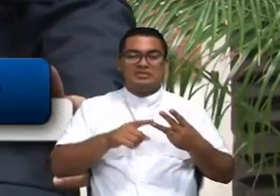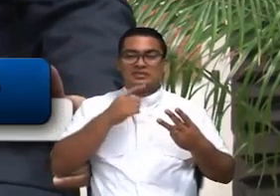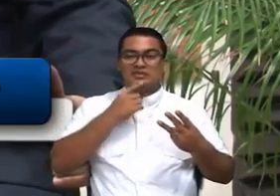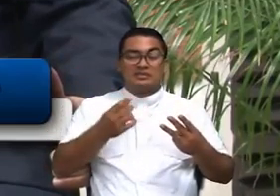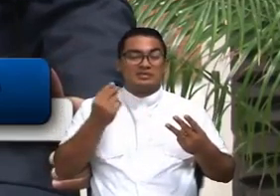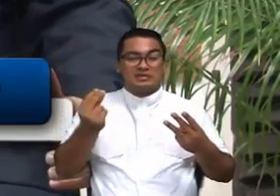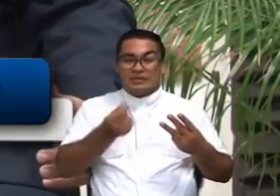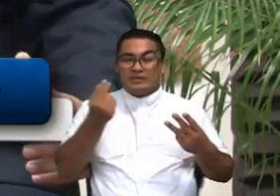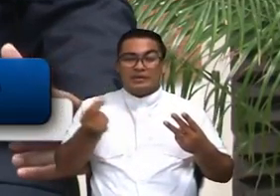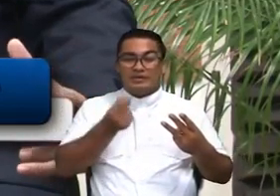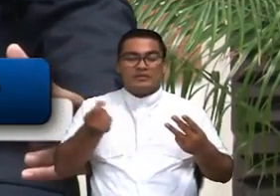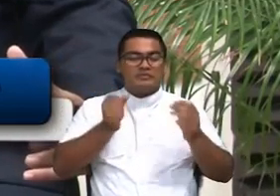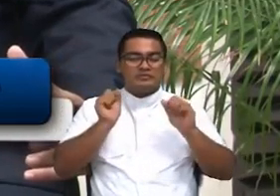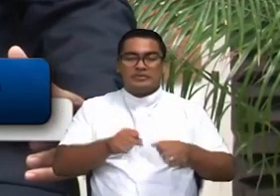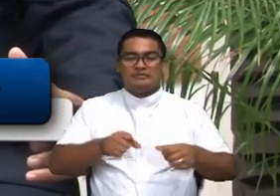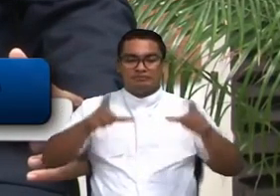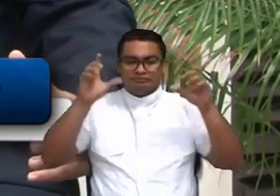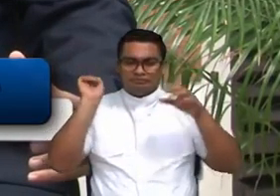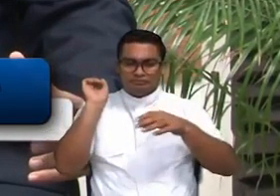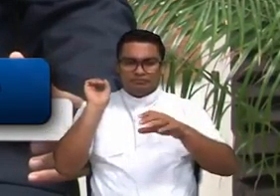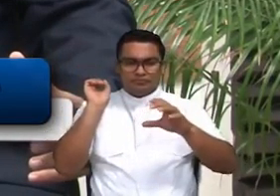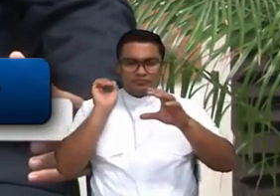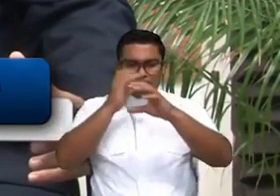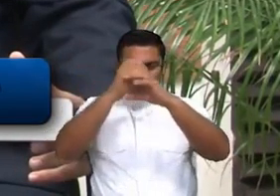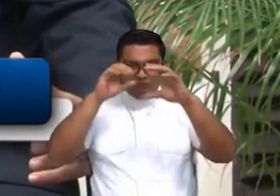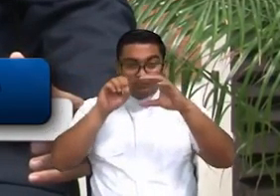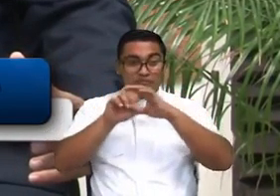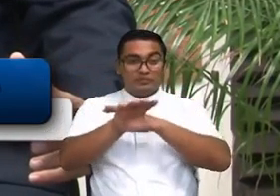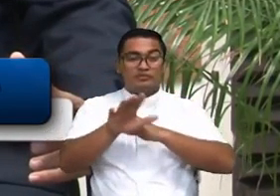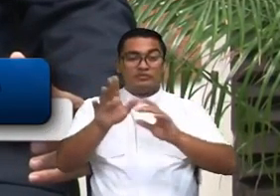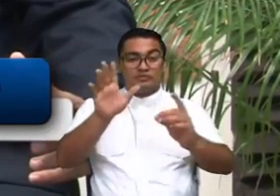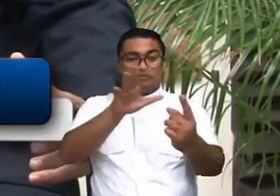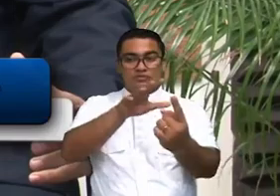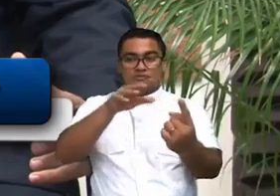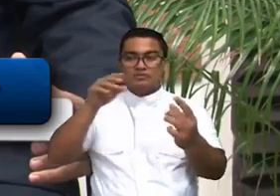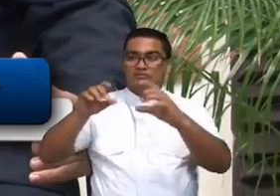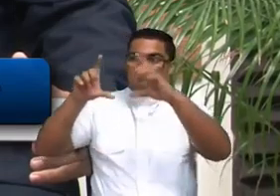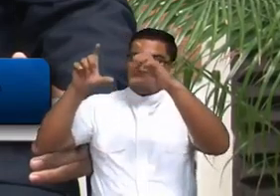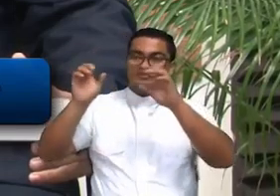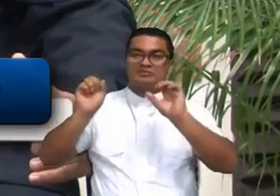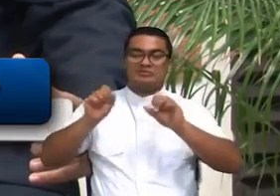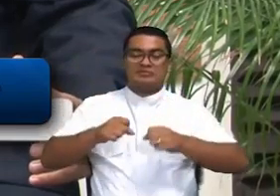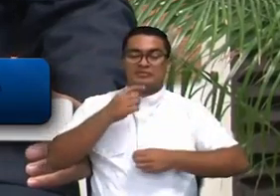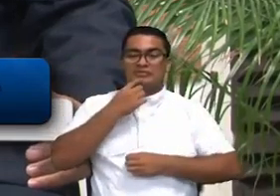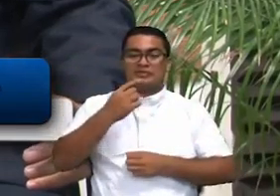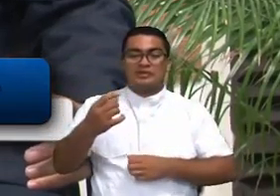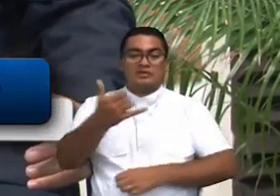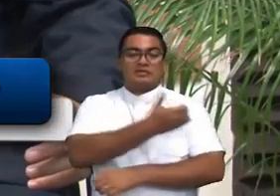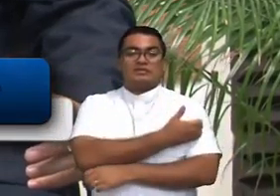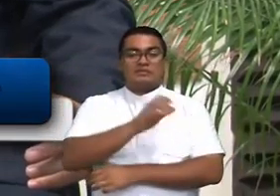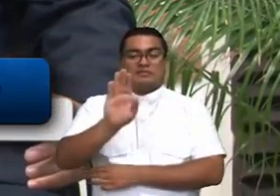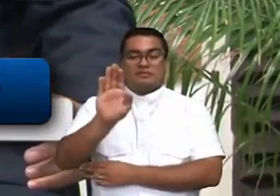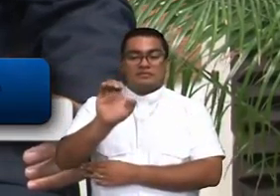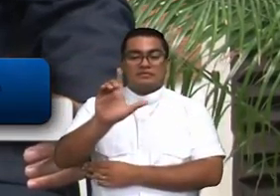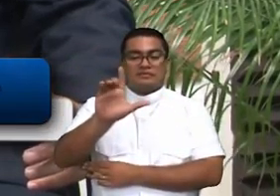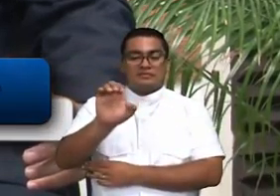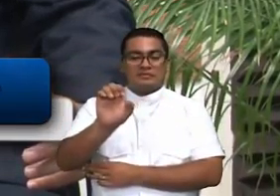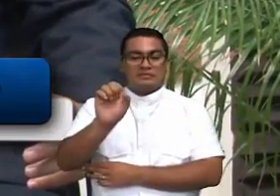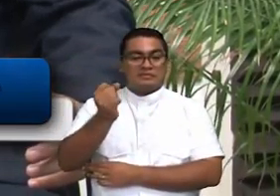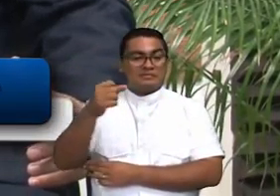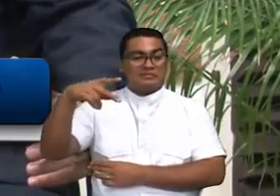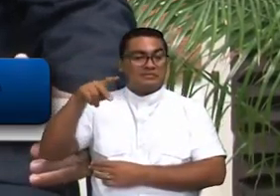emergencia también. Y todas estas unidades, podemos ver que el hospital Belespay cuenta con un tomógrafo. Antes